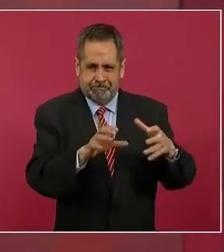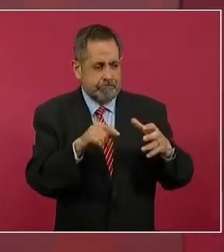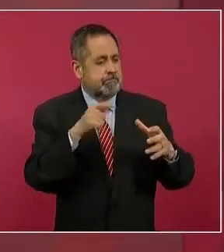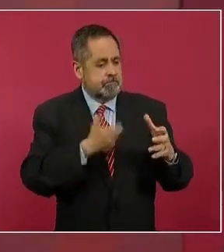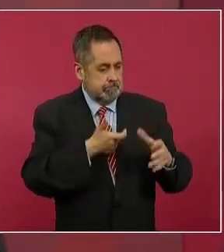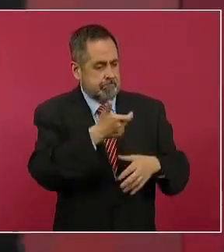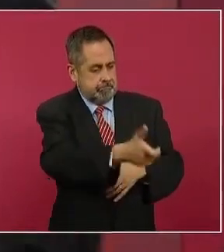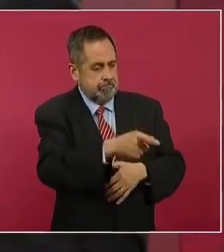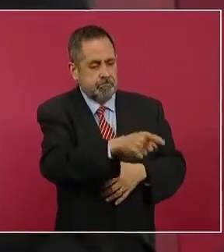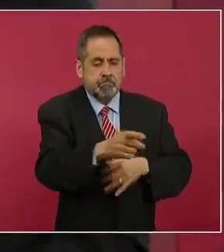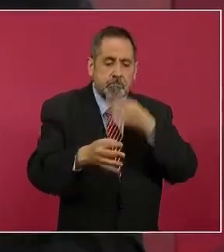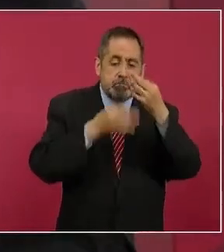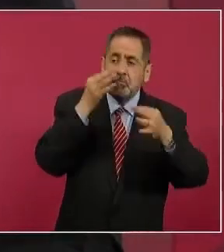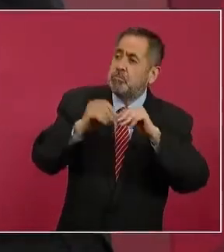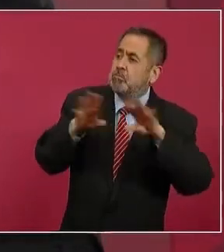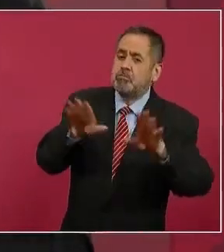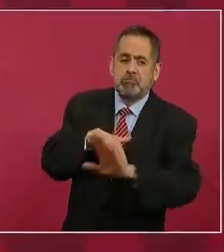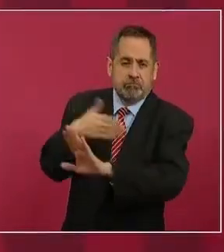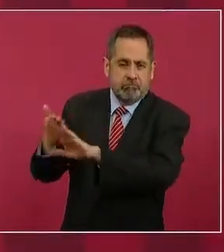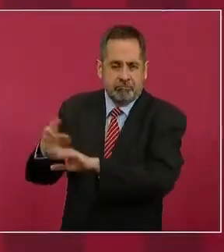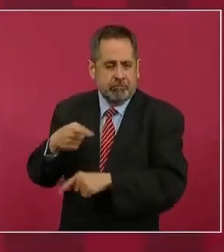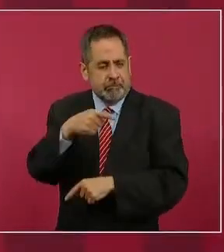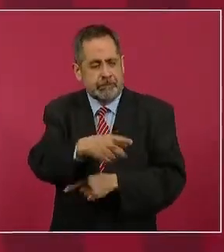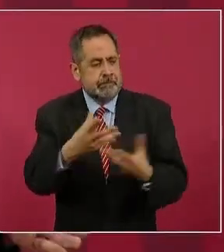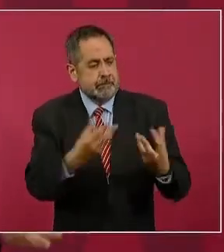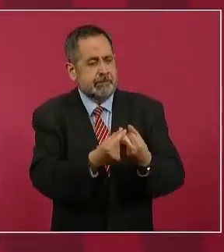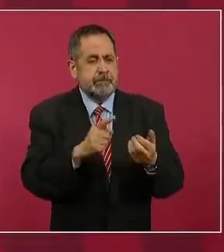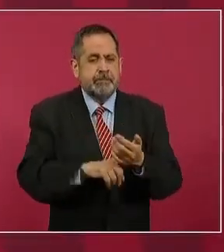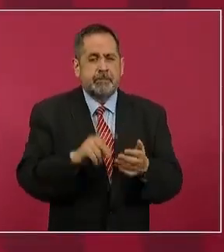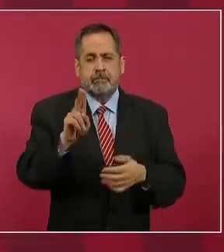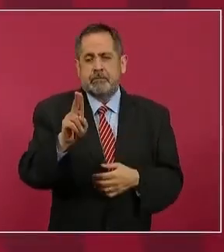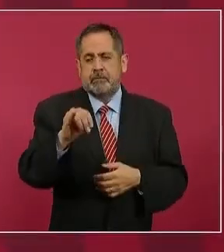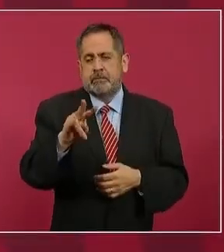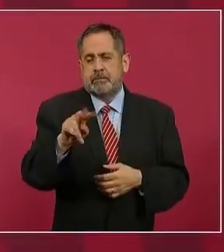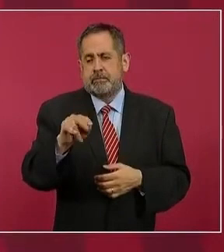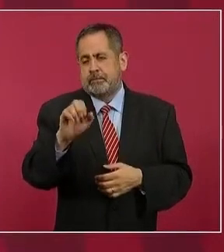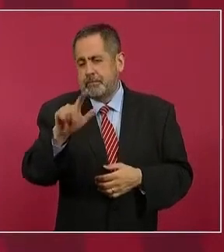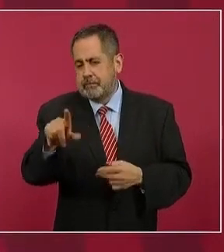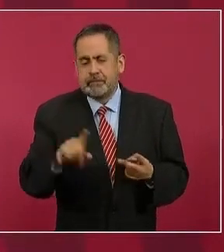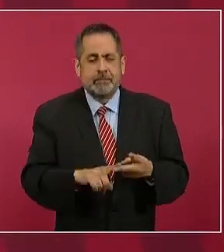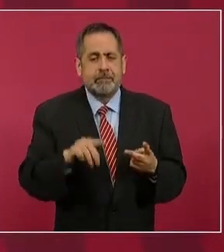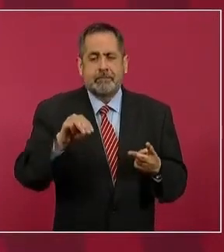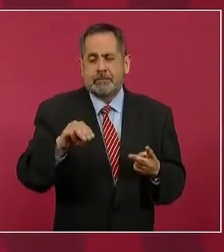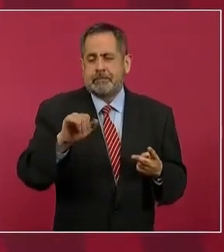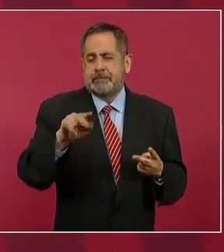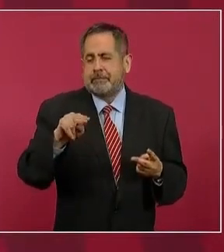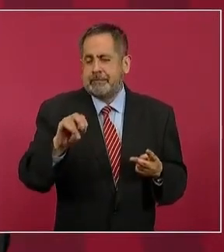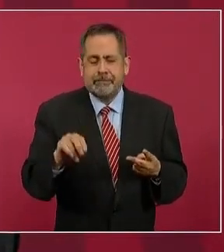que están en el Universal o que están en Milenio